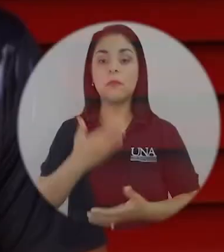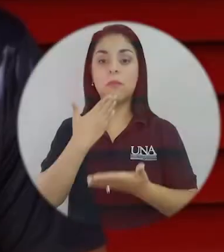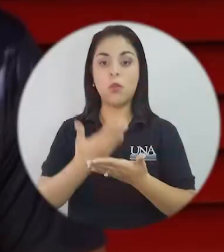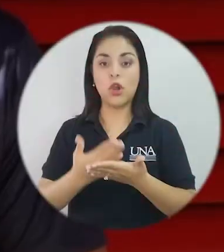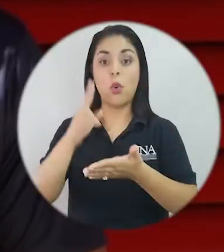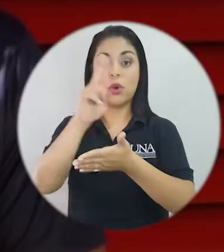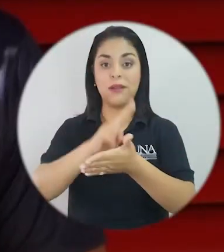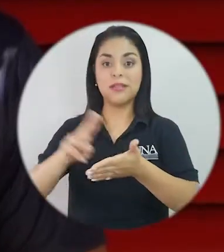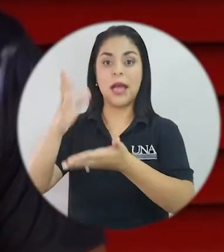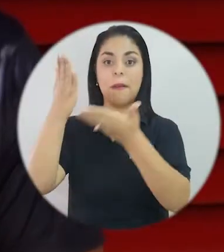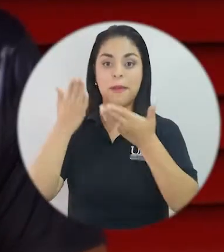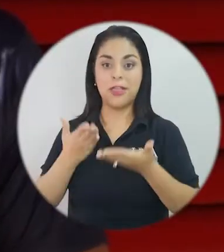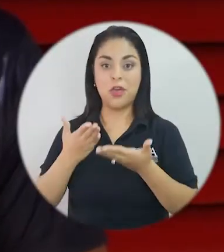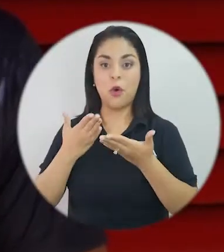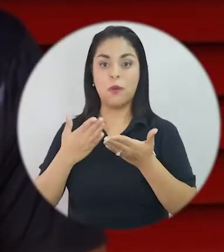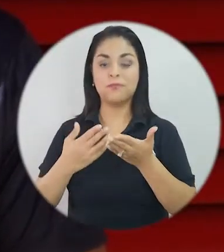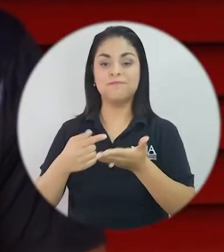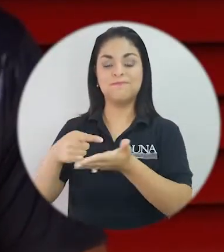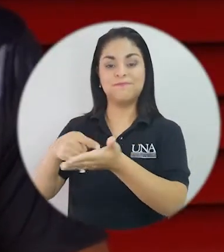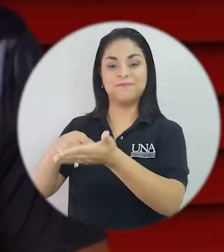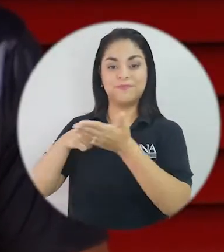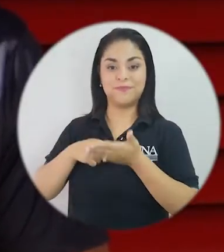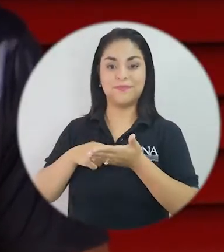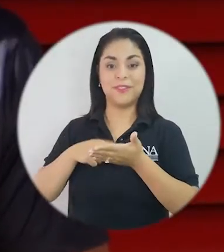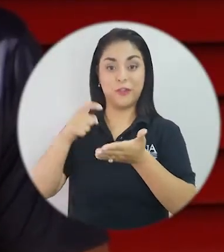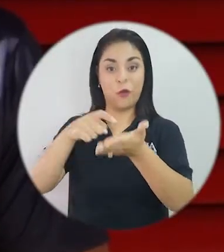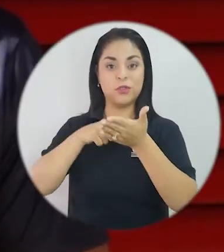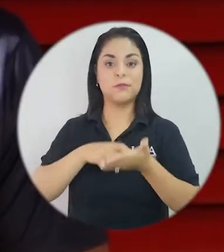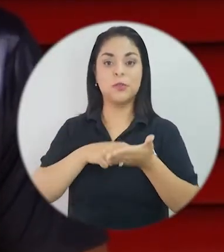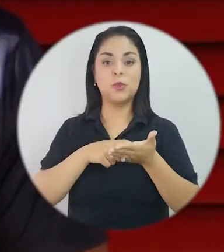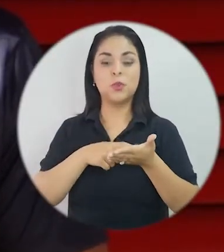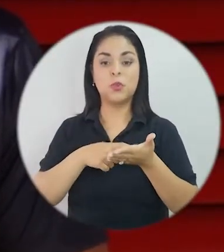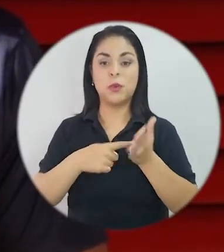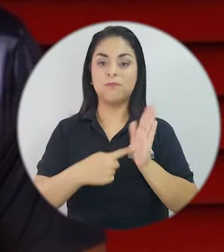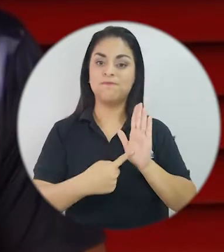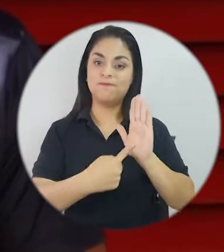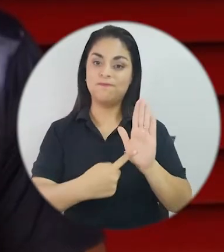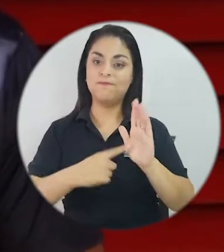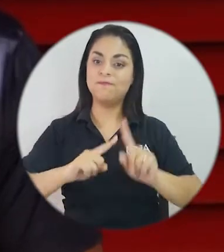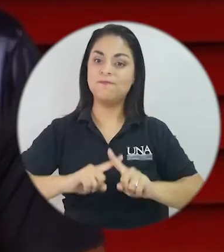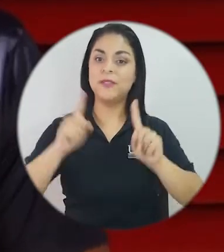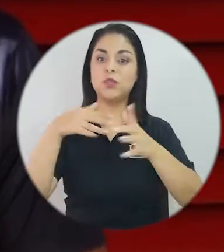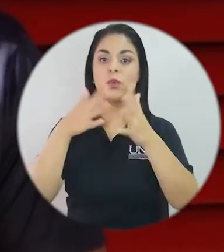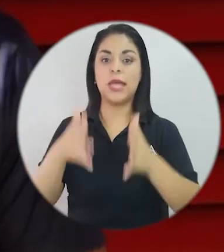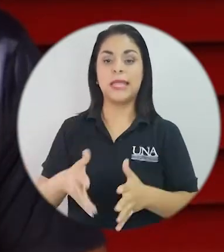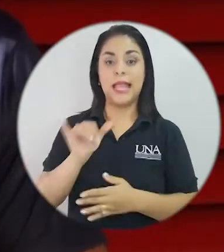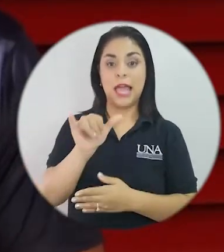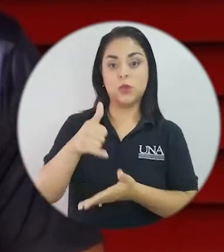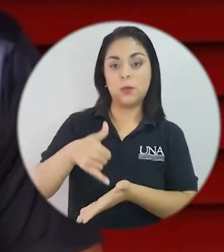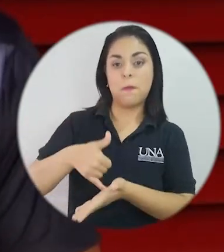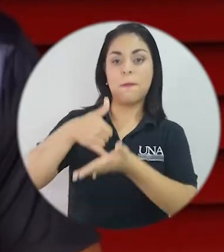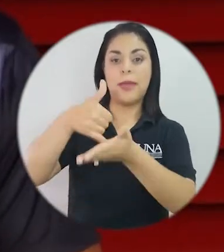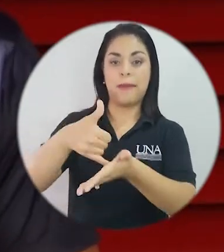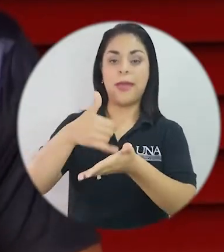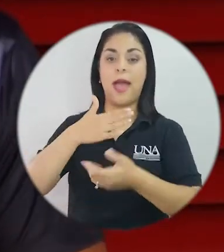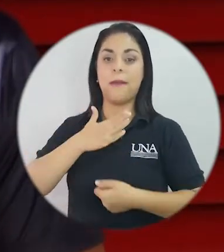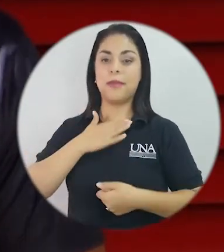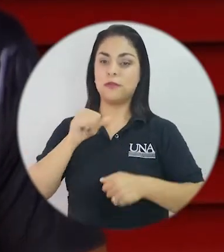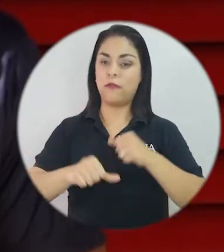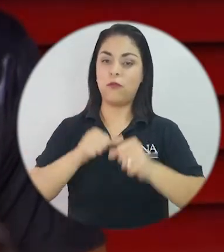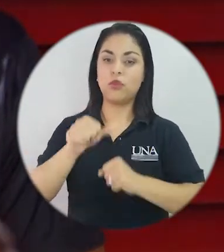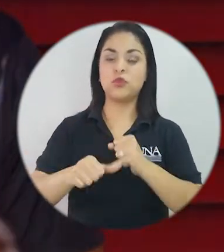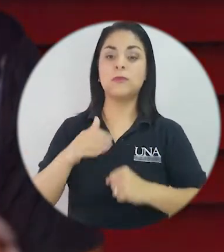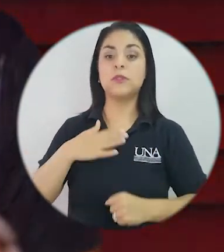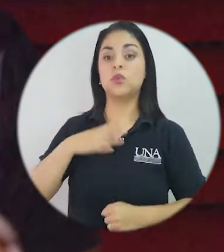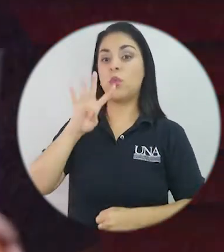Bueno, la universidad me dio la mención al mérito estudiantil, y para mí realmente premia el esfuerzo que yo he puesto durante estos 4 años